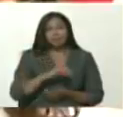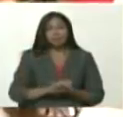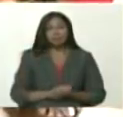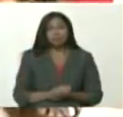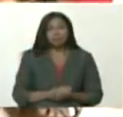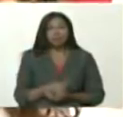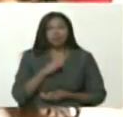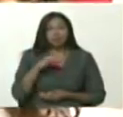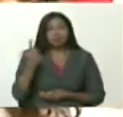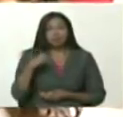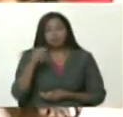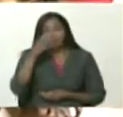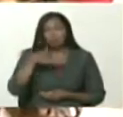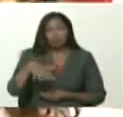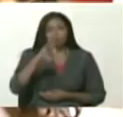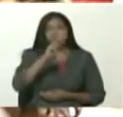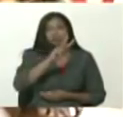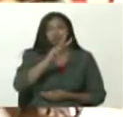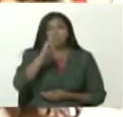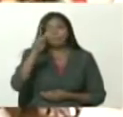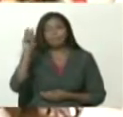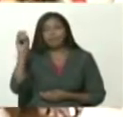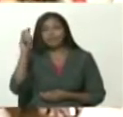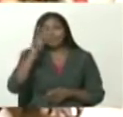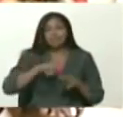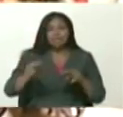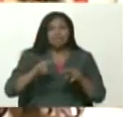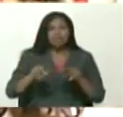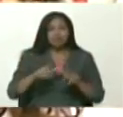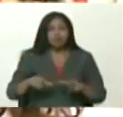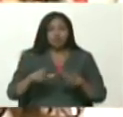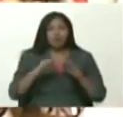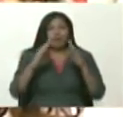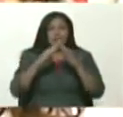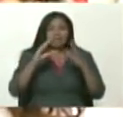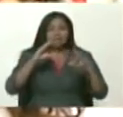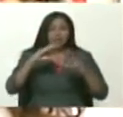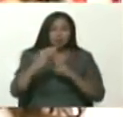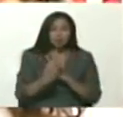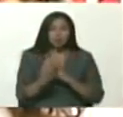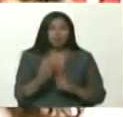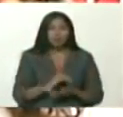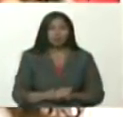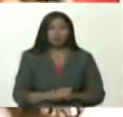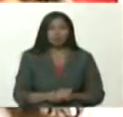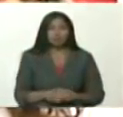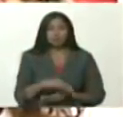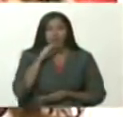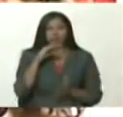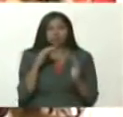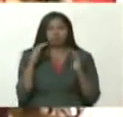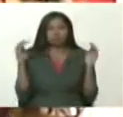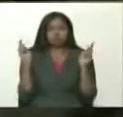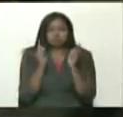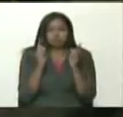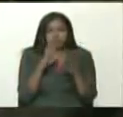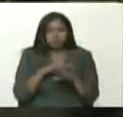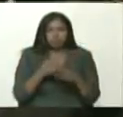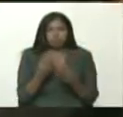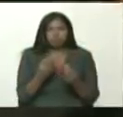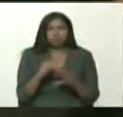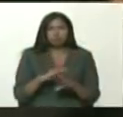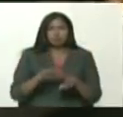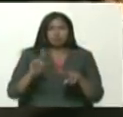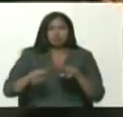Carmen. Nosotros tenemos una población de 220 niños en esa casa de la cultura, que ya no cabemos porque son